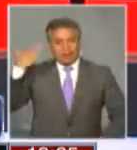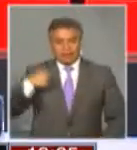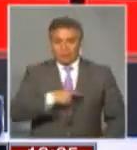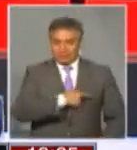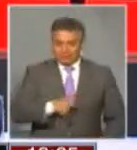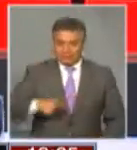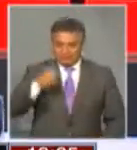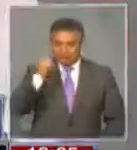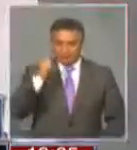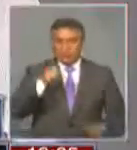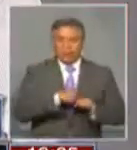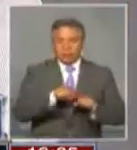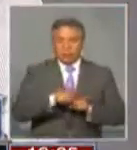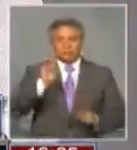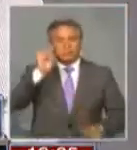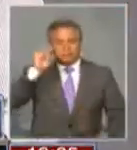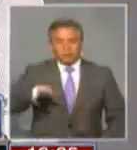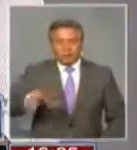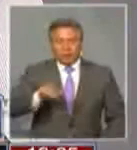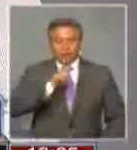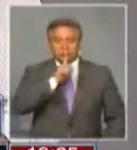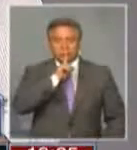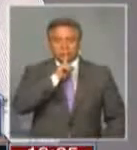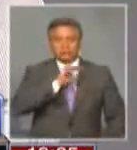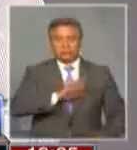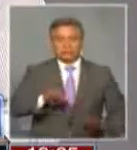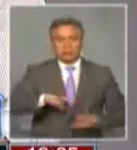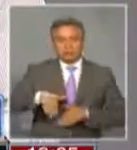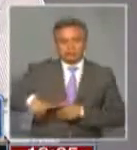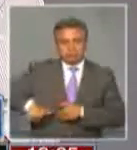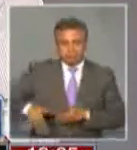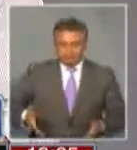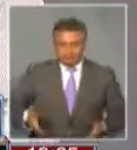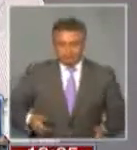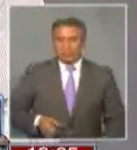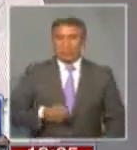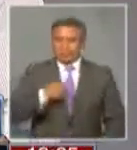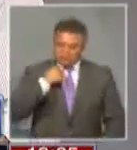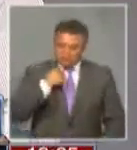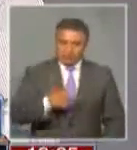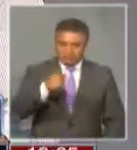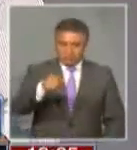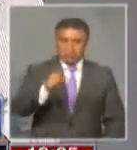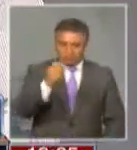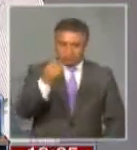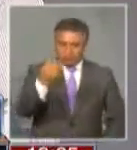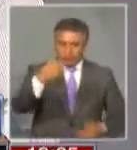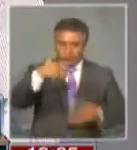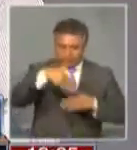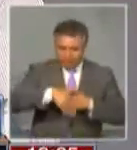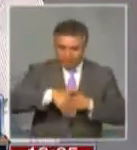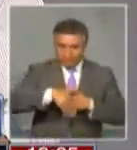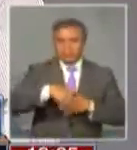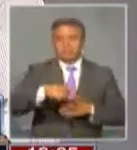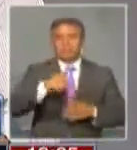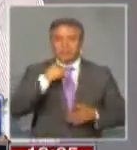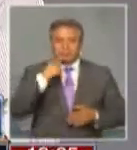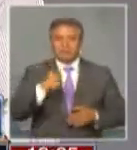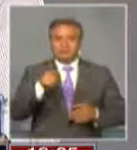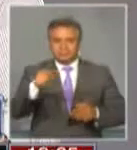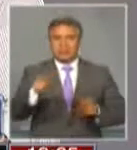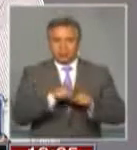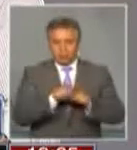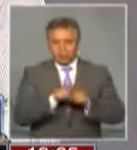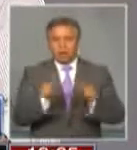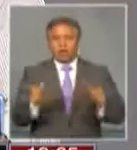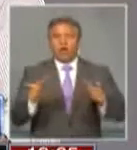hizo la vista gorda. Bueno, buenas tardes. Primero que todo, ¿cierto? Se forma la comisión